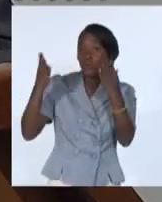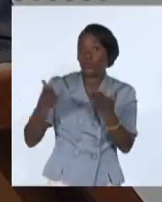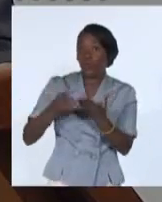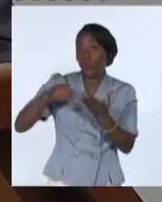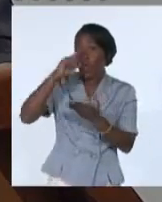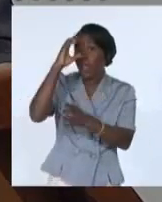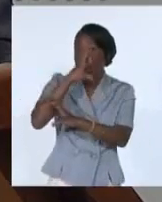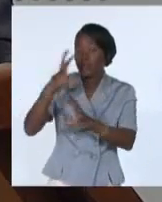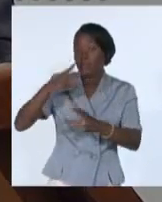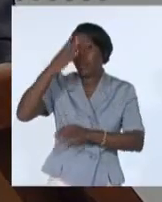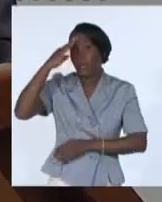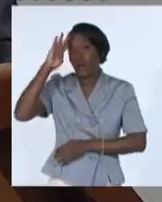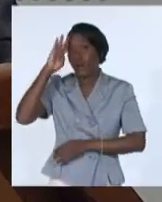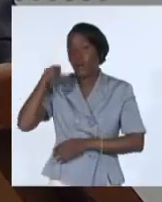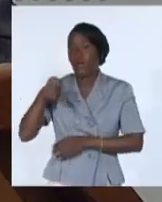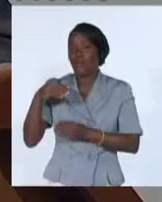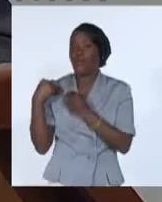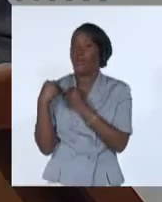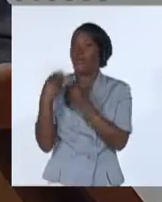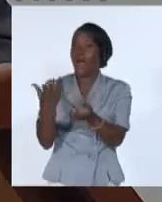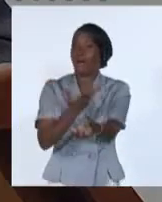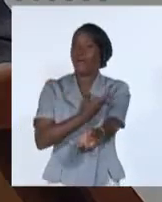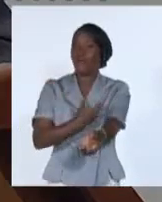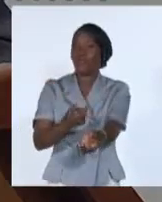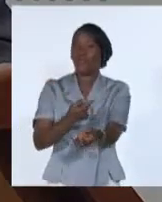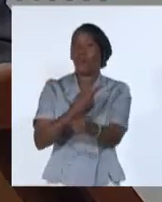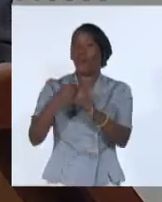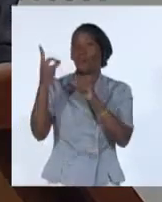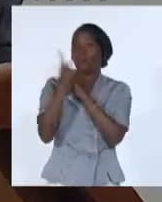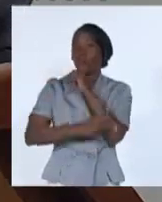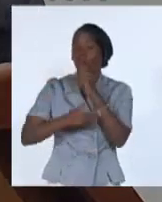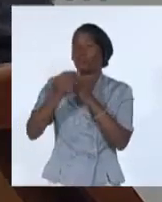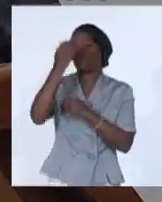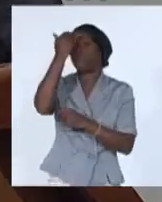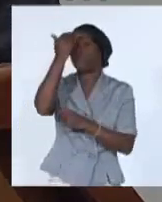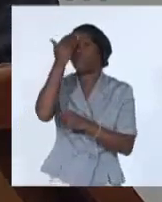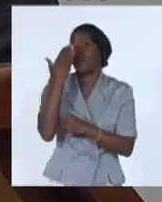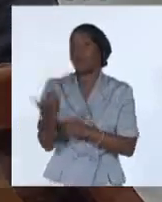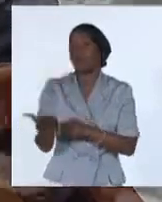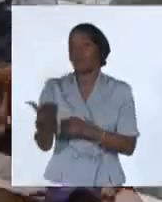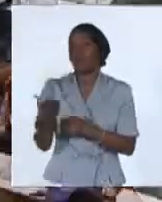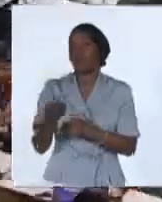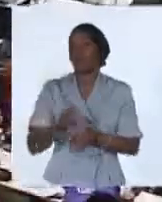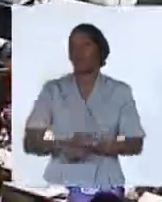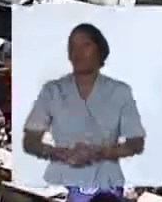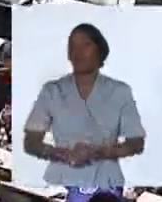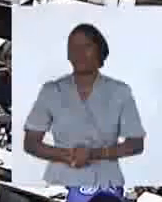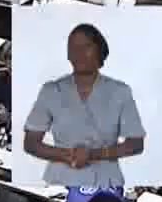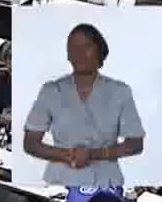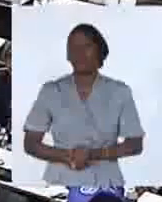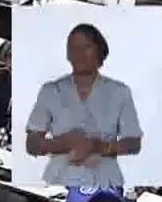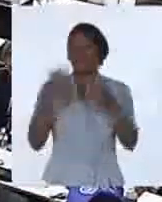pueblos víctimas de la desigualdad en acceso internacional a las vacunas.